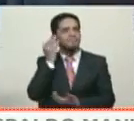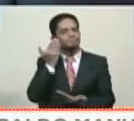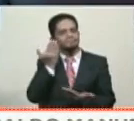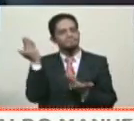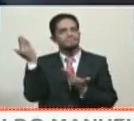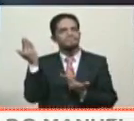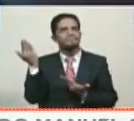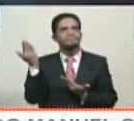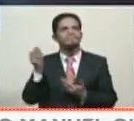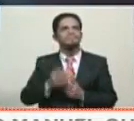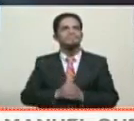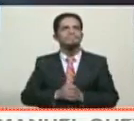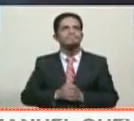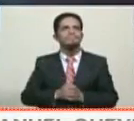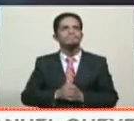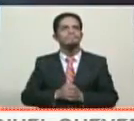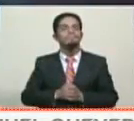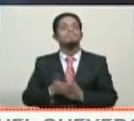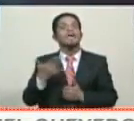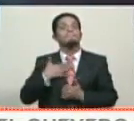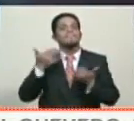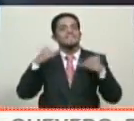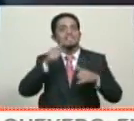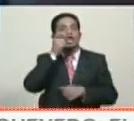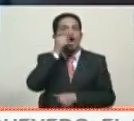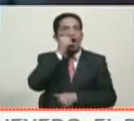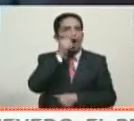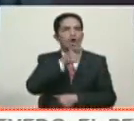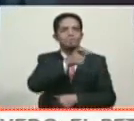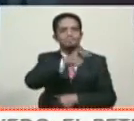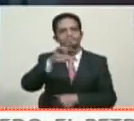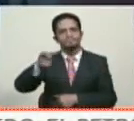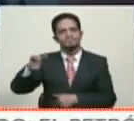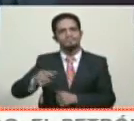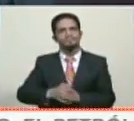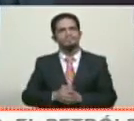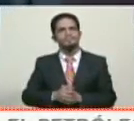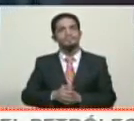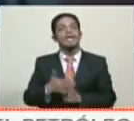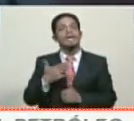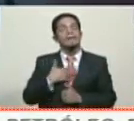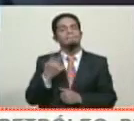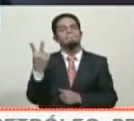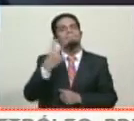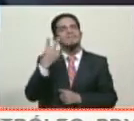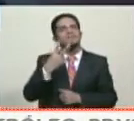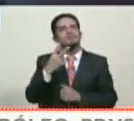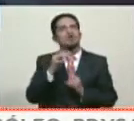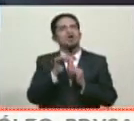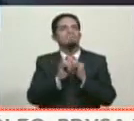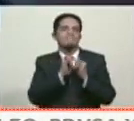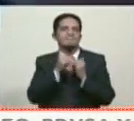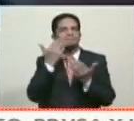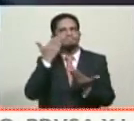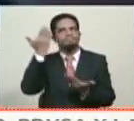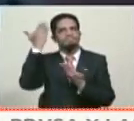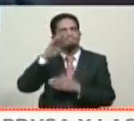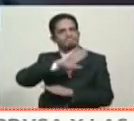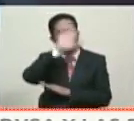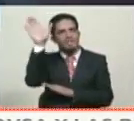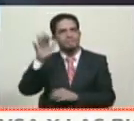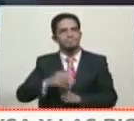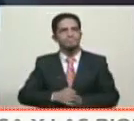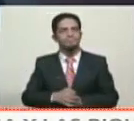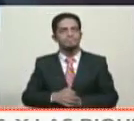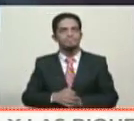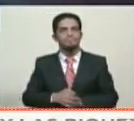Ana Gabriela y Mariana. A mis hijos Juan Carlos, José Ignacio y Francisco, y a mis dos angelitos del cielo, Juan Antonio y Sofía. Y